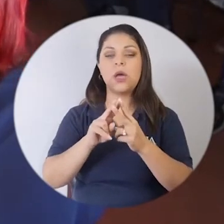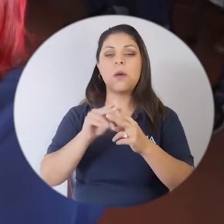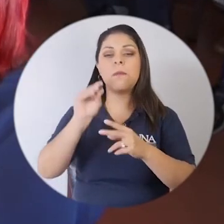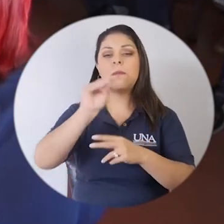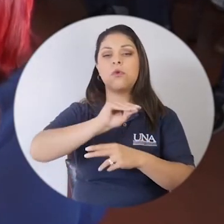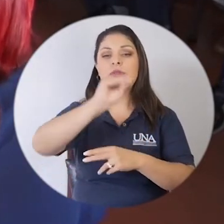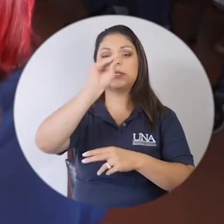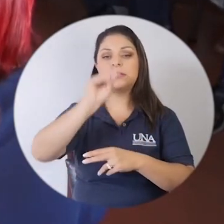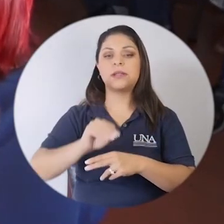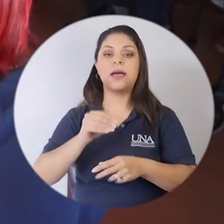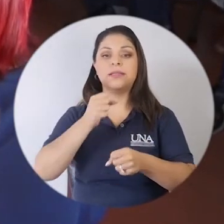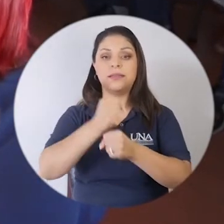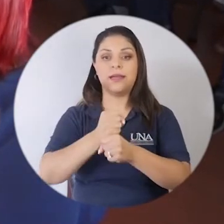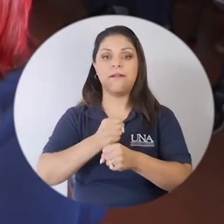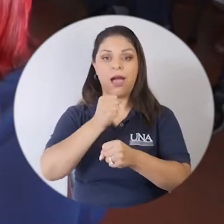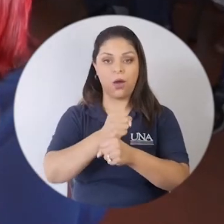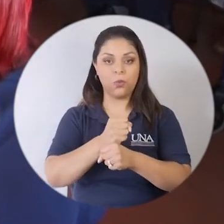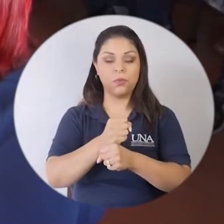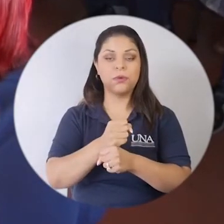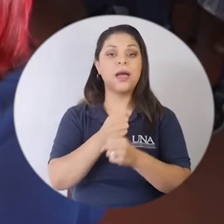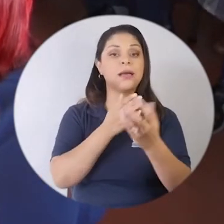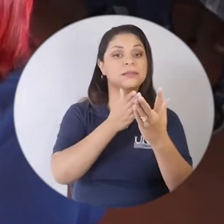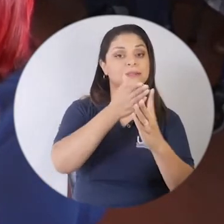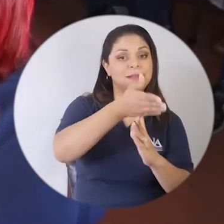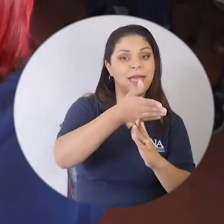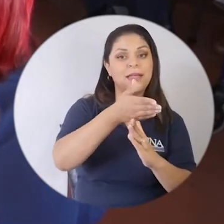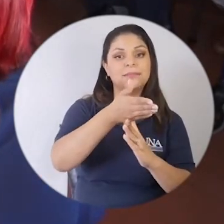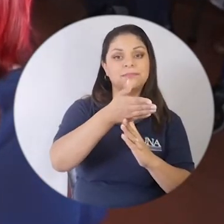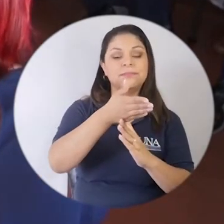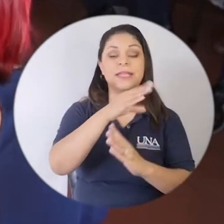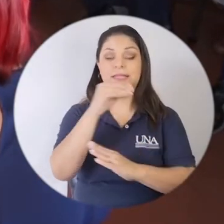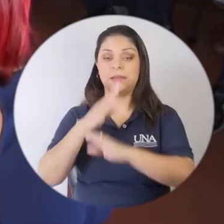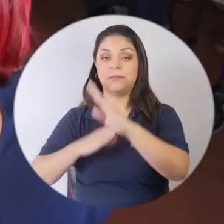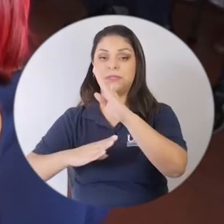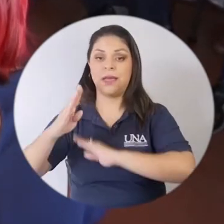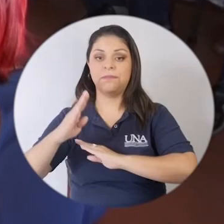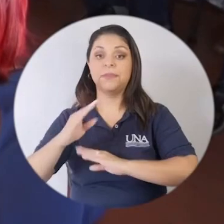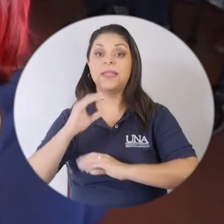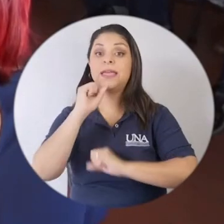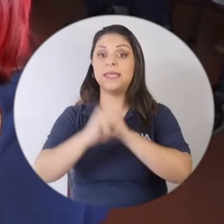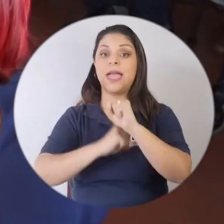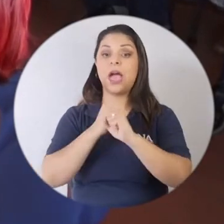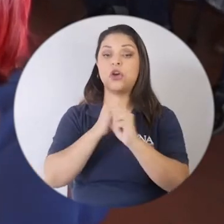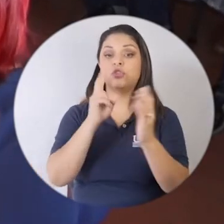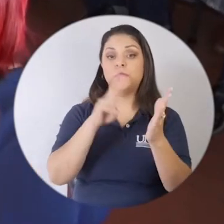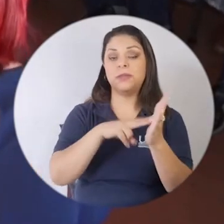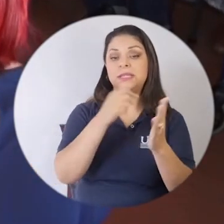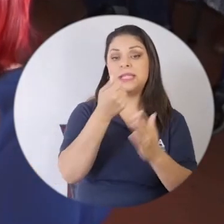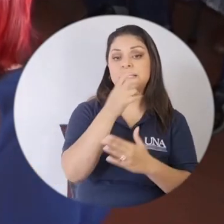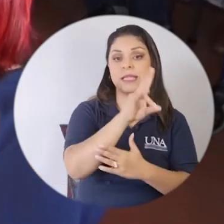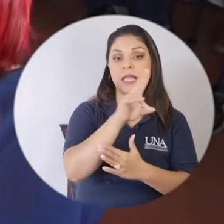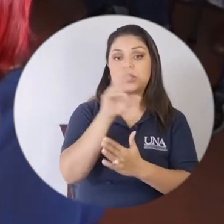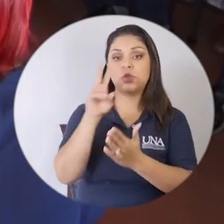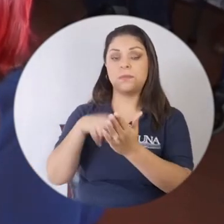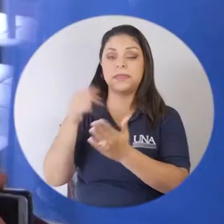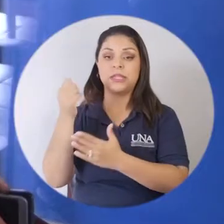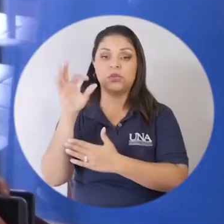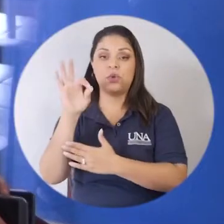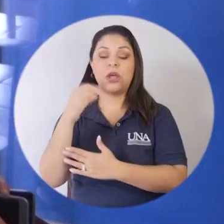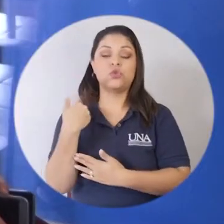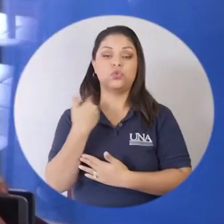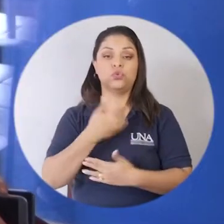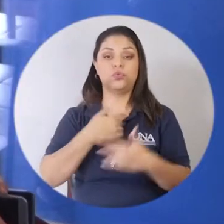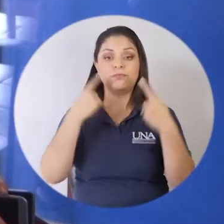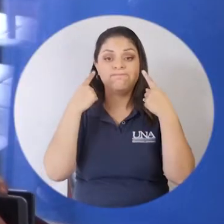gestión en discapacidad y accesibilidad. Y en el año 2017 y en el año 2019 ocupamos